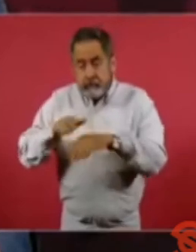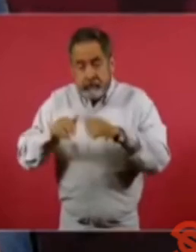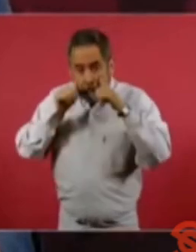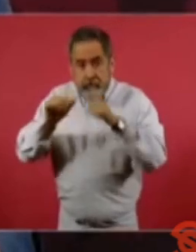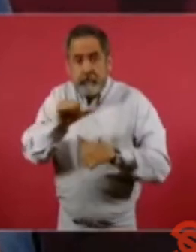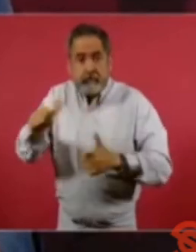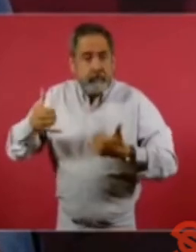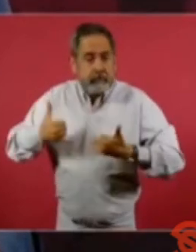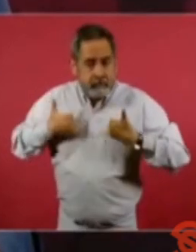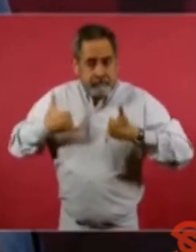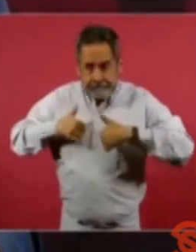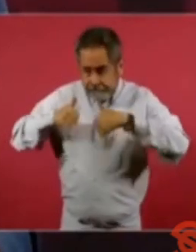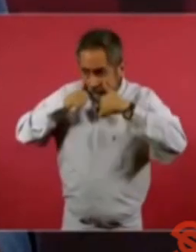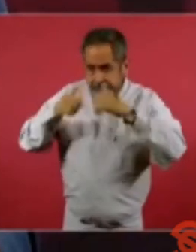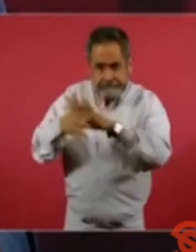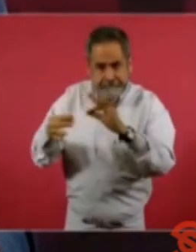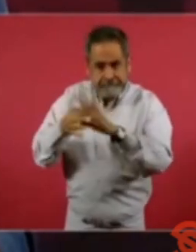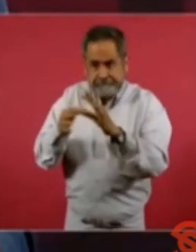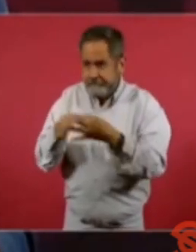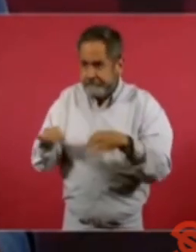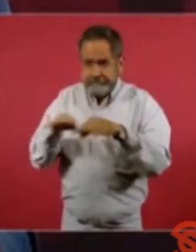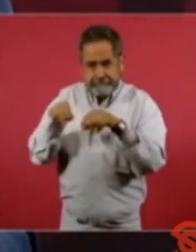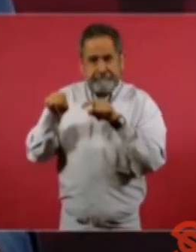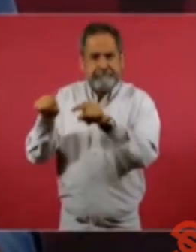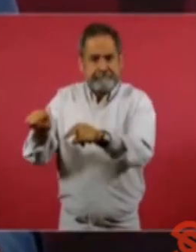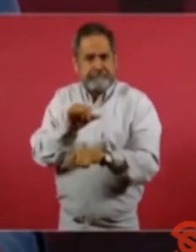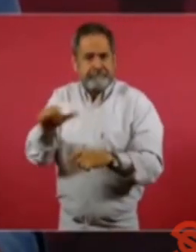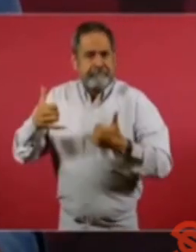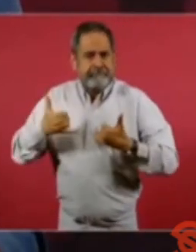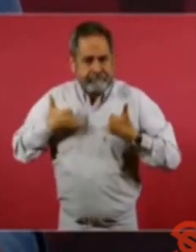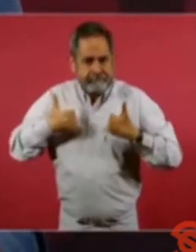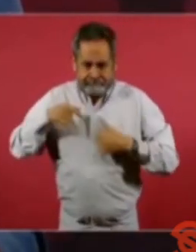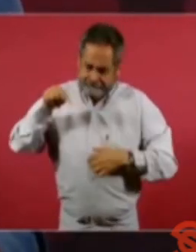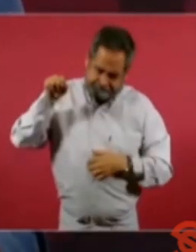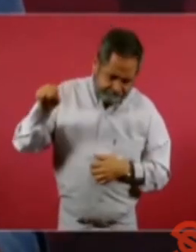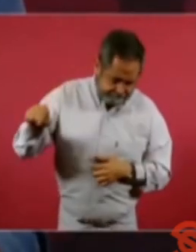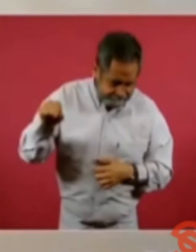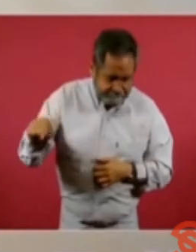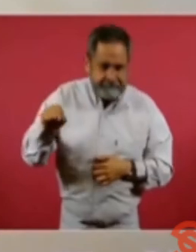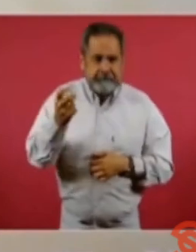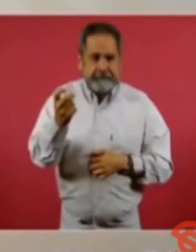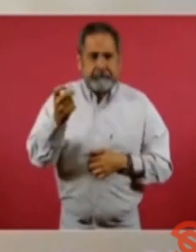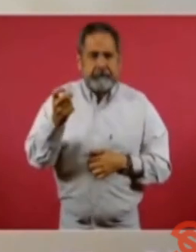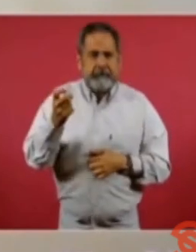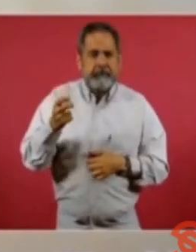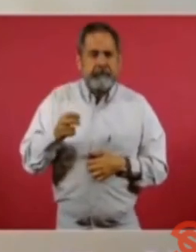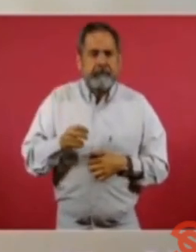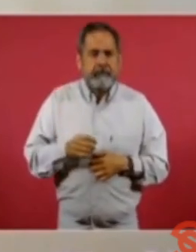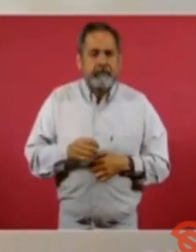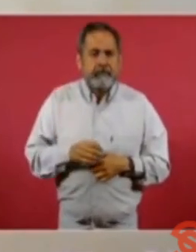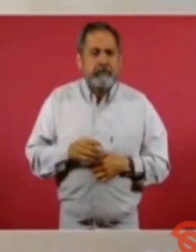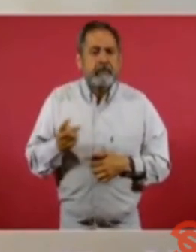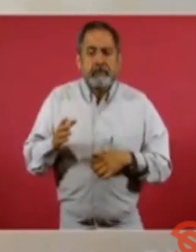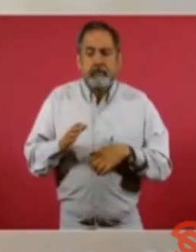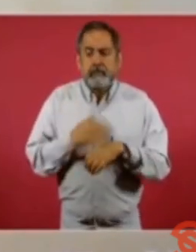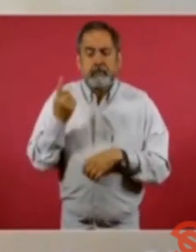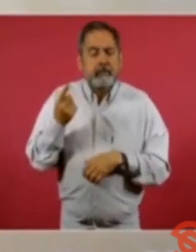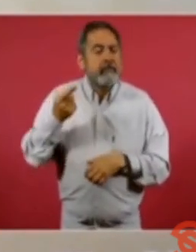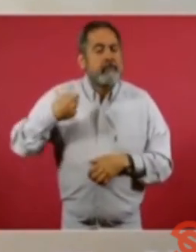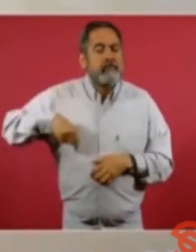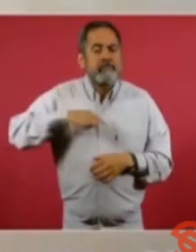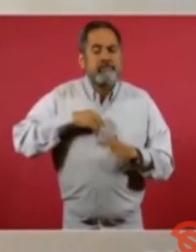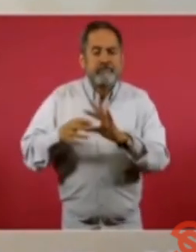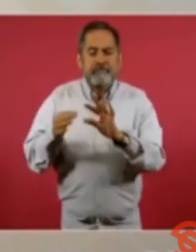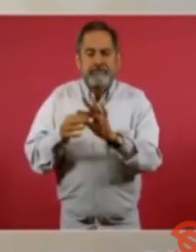jóvenes, mucho, mucho, mucho a los jóvenes, porque nosotros